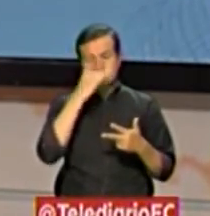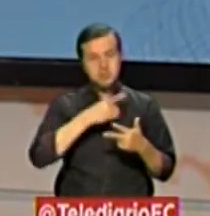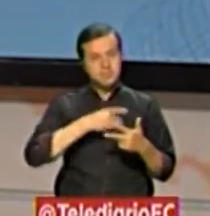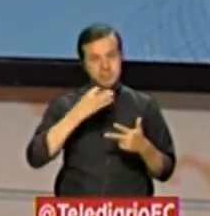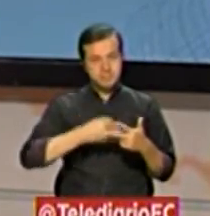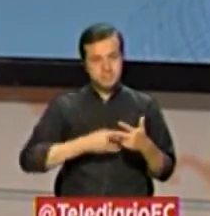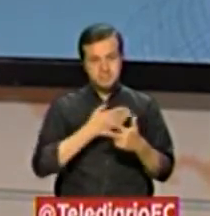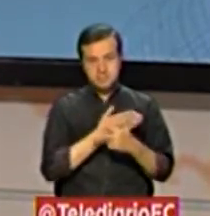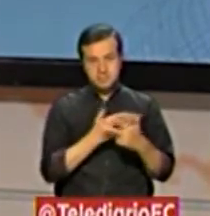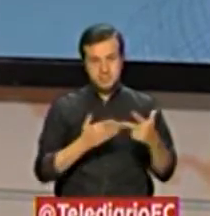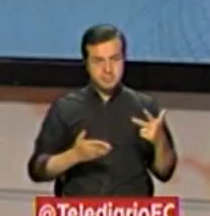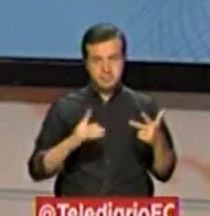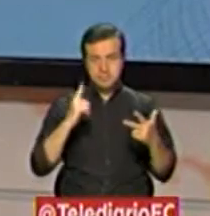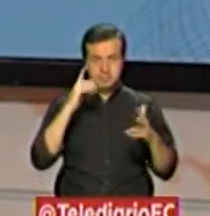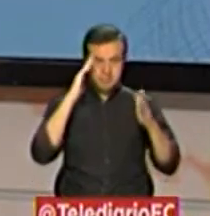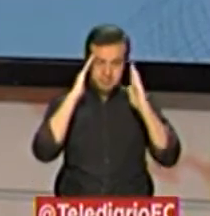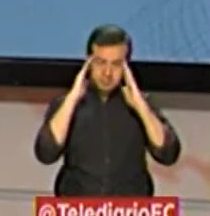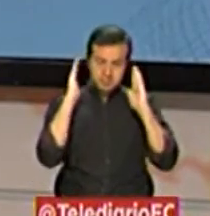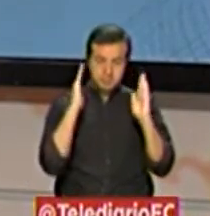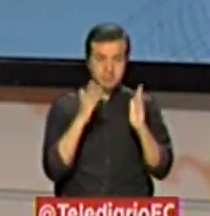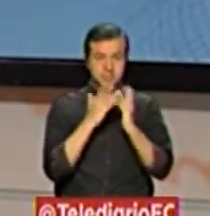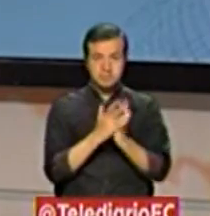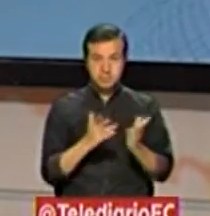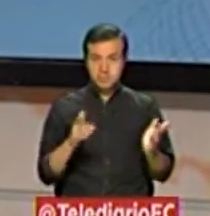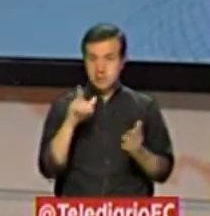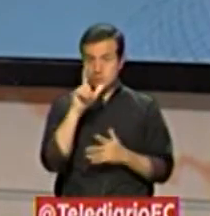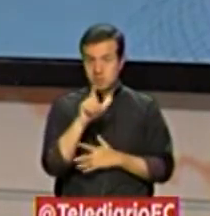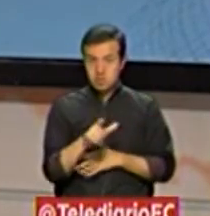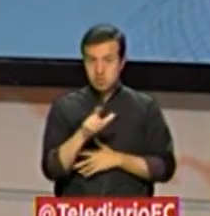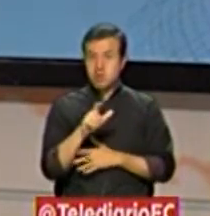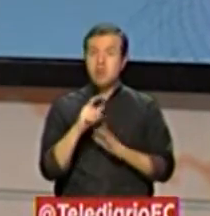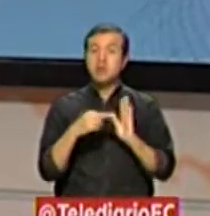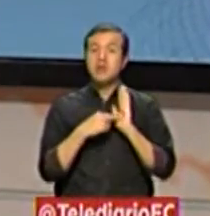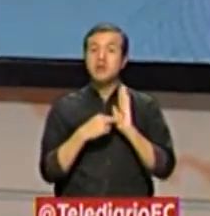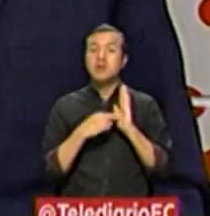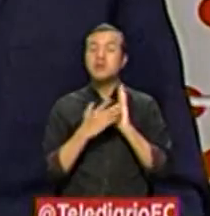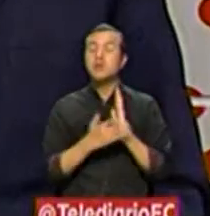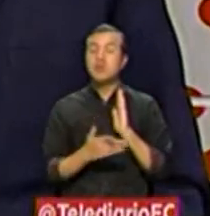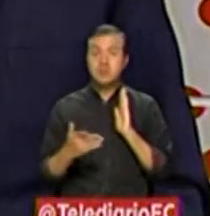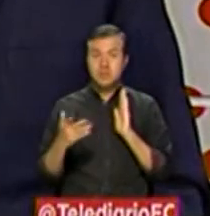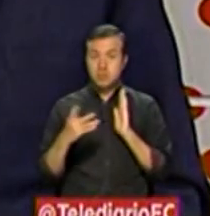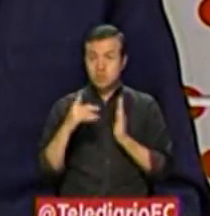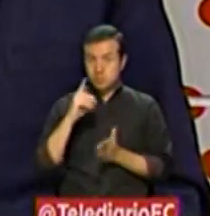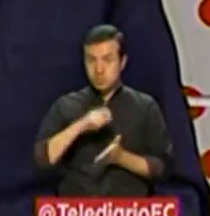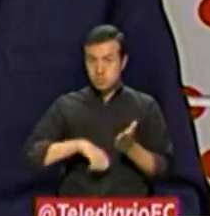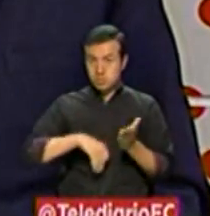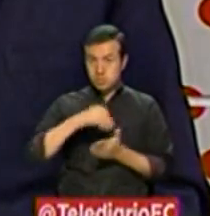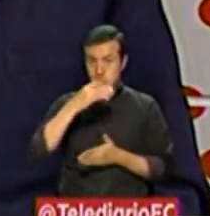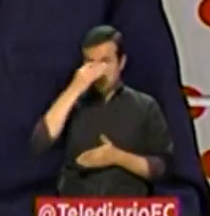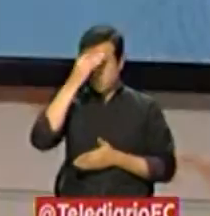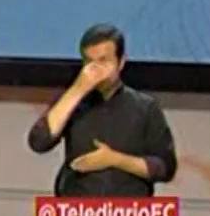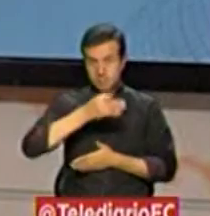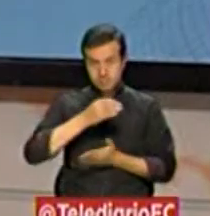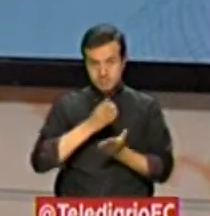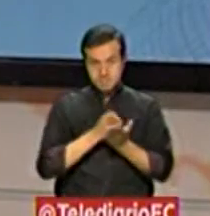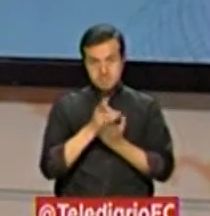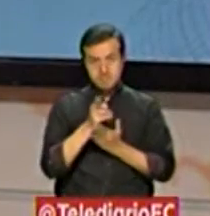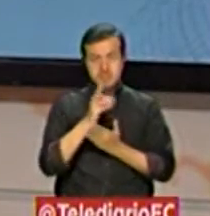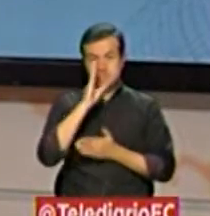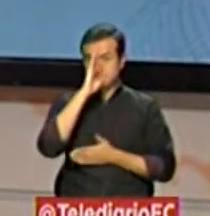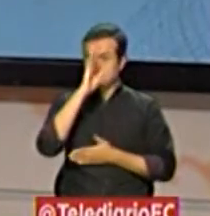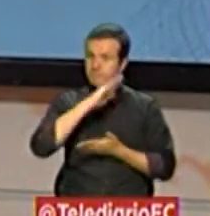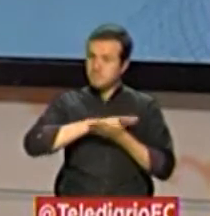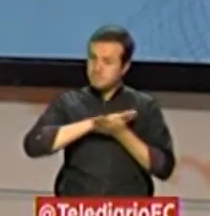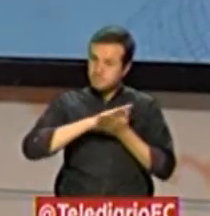manera única a esta persona que va a ser. Un requisito sería entonces probidad notoria. Exacto, honestidad,